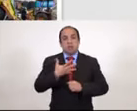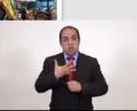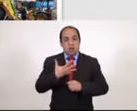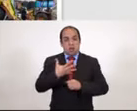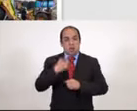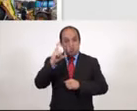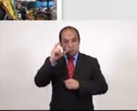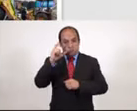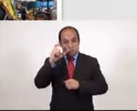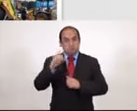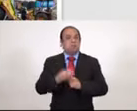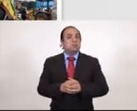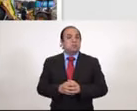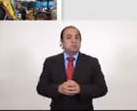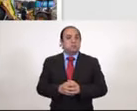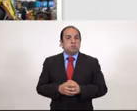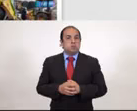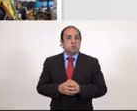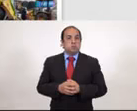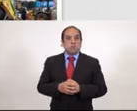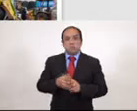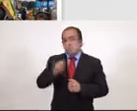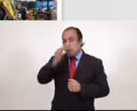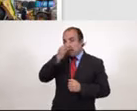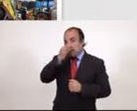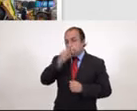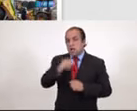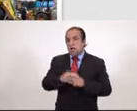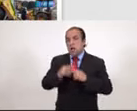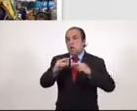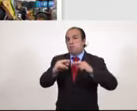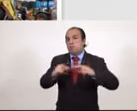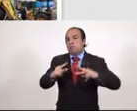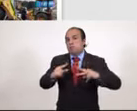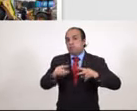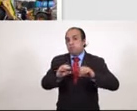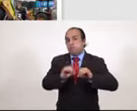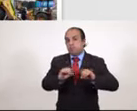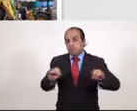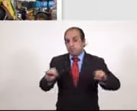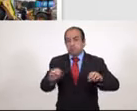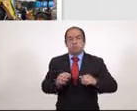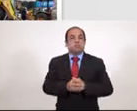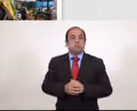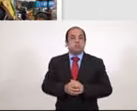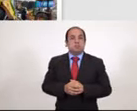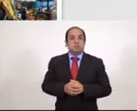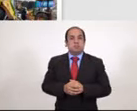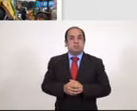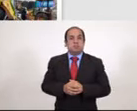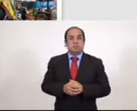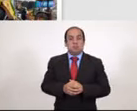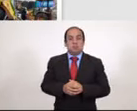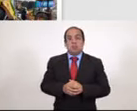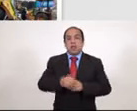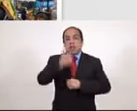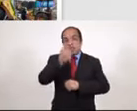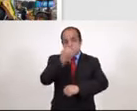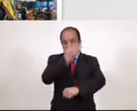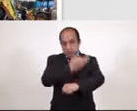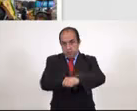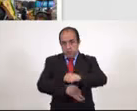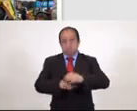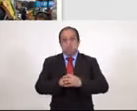fotografías pues más cercanas al momento de la ruptura. A partir de las 18 horas, es decir,